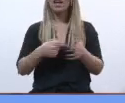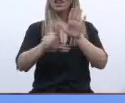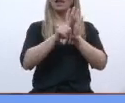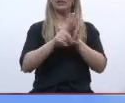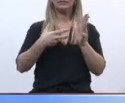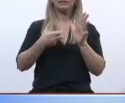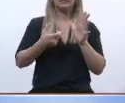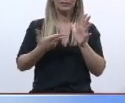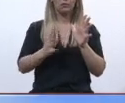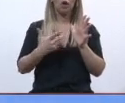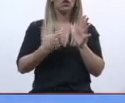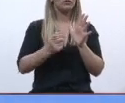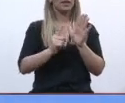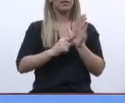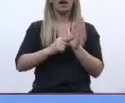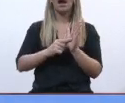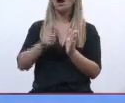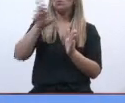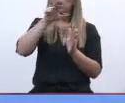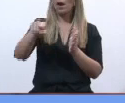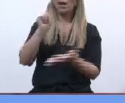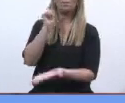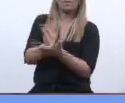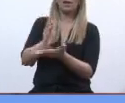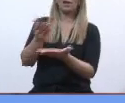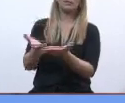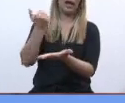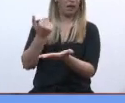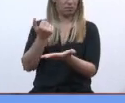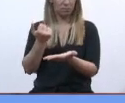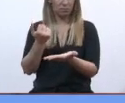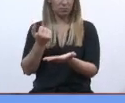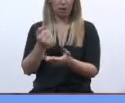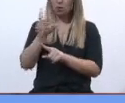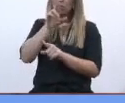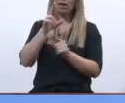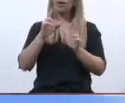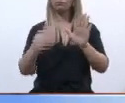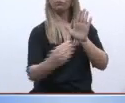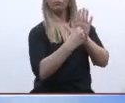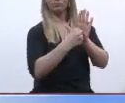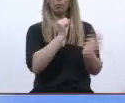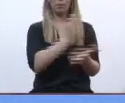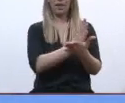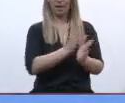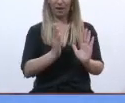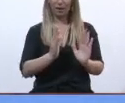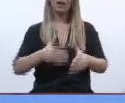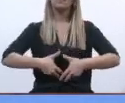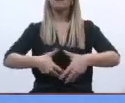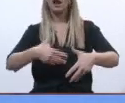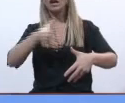a la mujer, no se anima a despenalizarla. La sigue dejando en el Código Penal, con 14